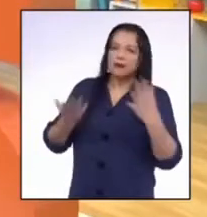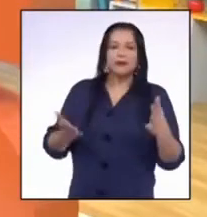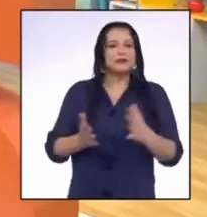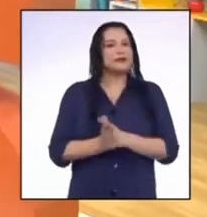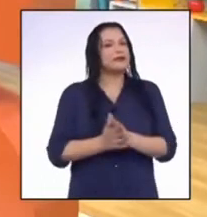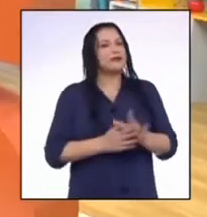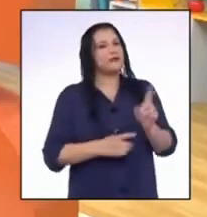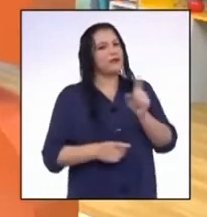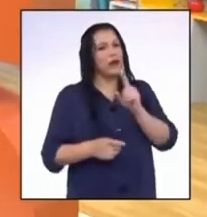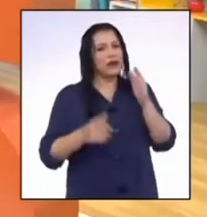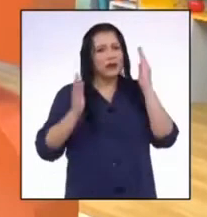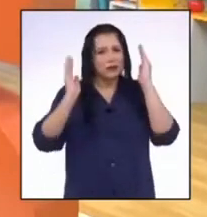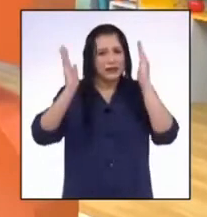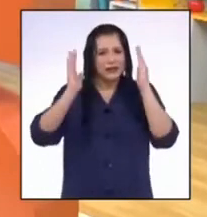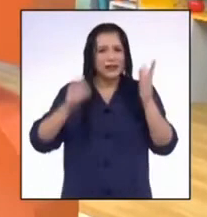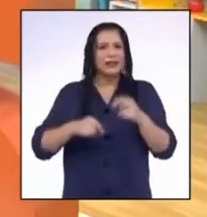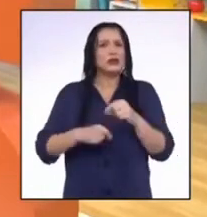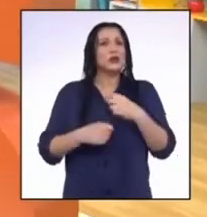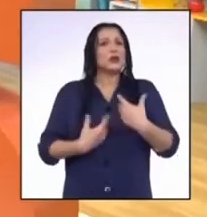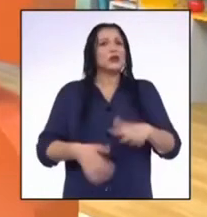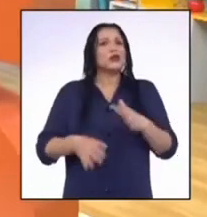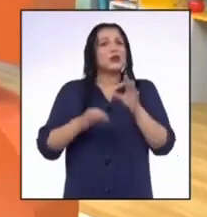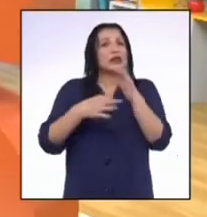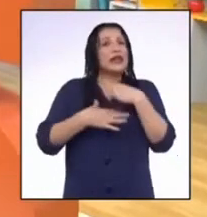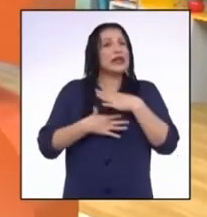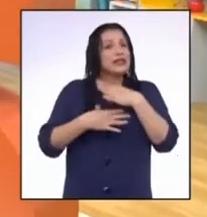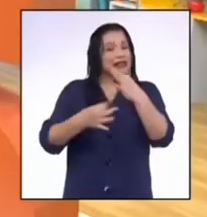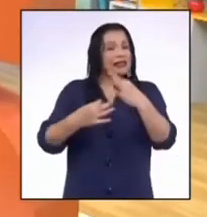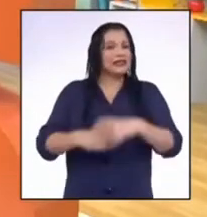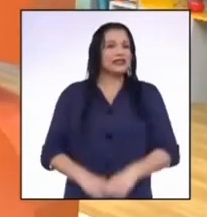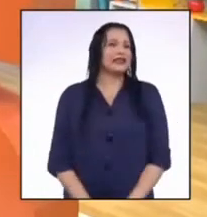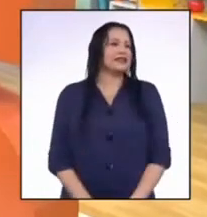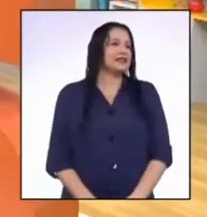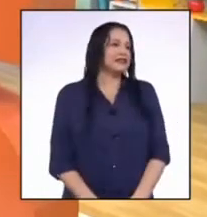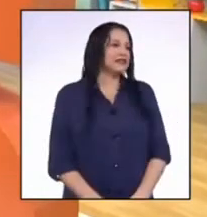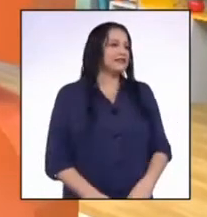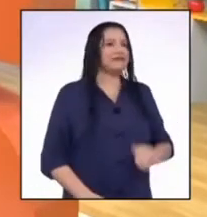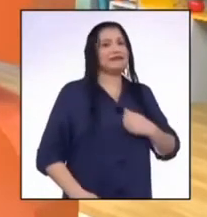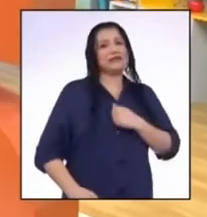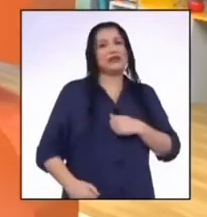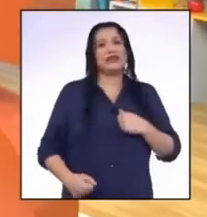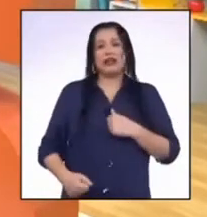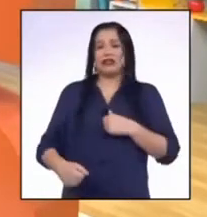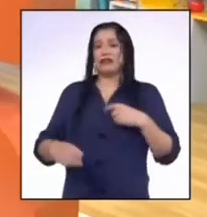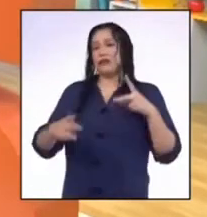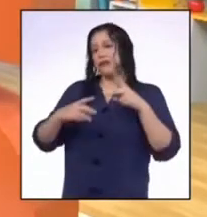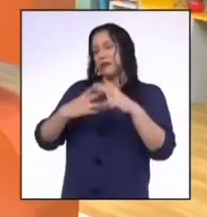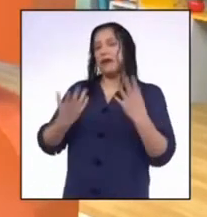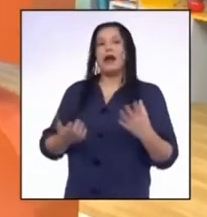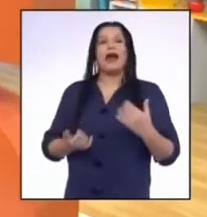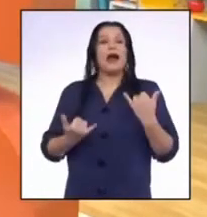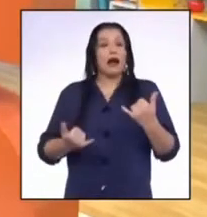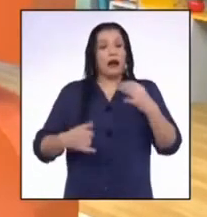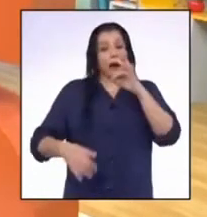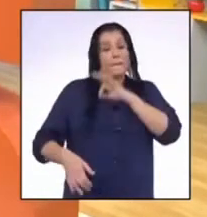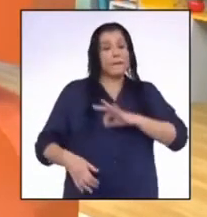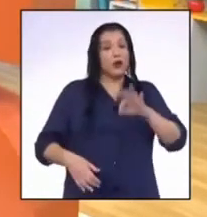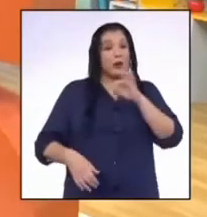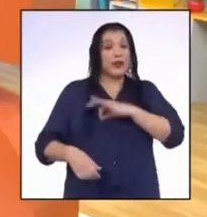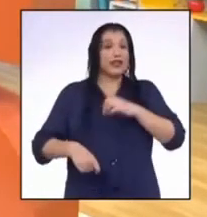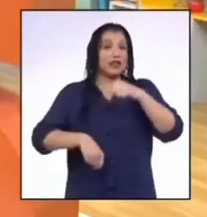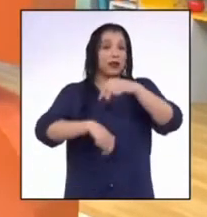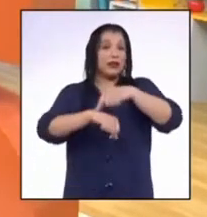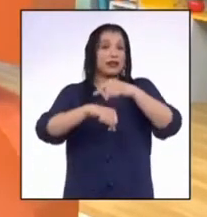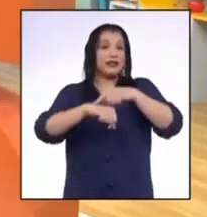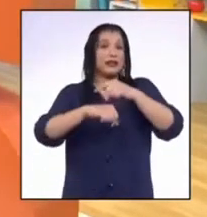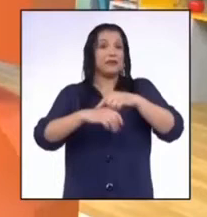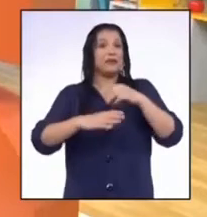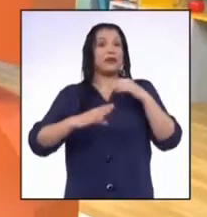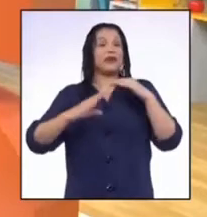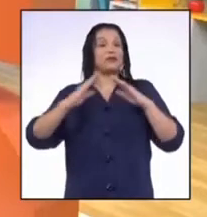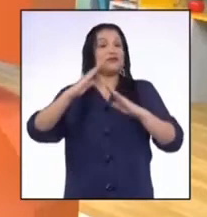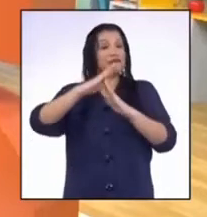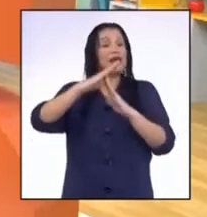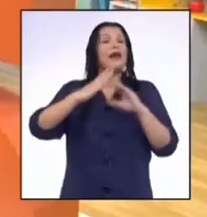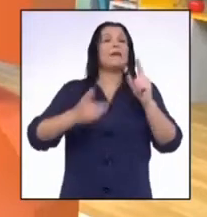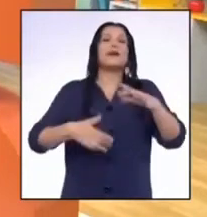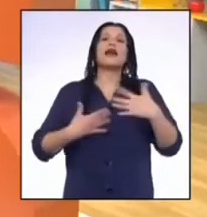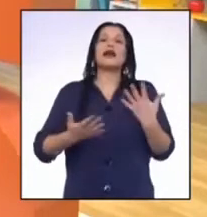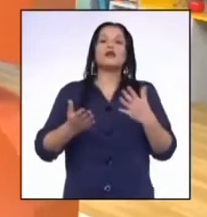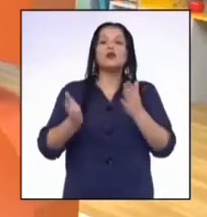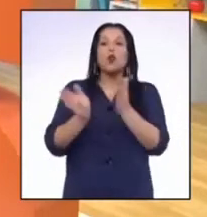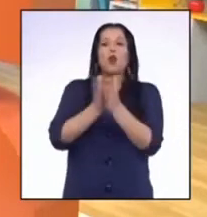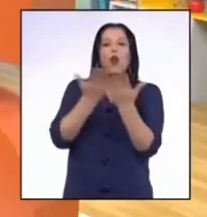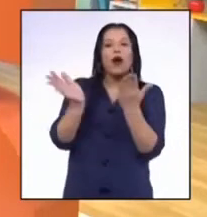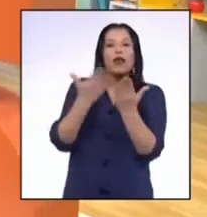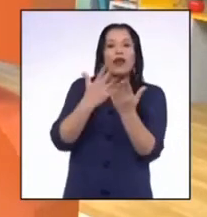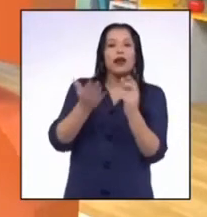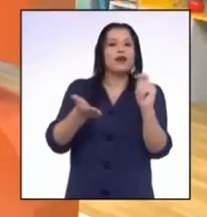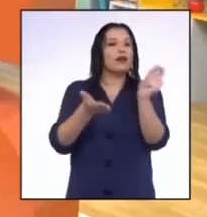que mandar al corte comercial en un punto tan interesante. ¡Ay, qué hago pues! Por eso, aprovecha la pausa para buscar tu cuaderno, tu lapicero,